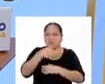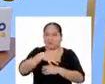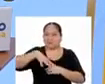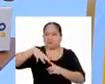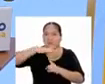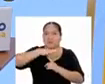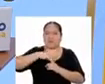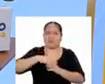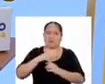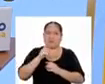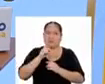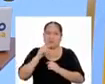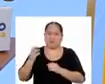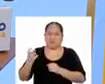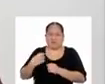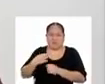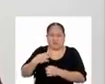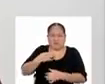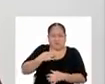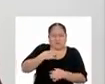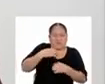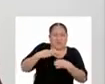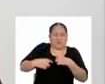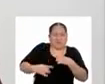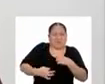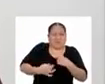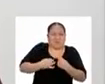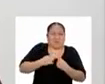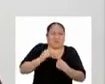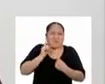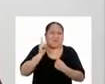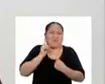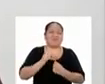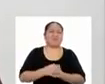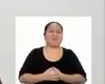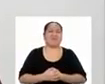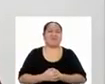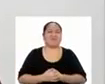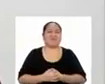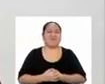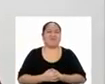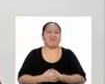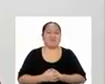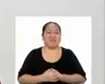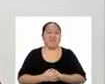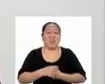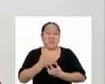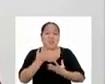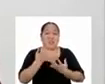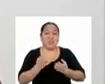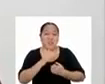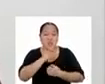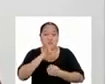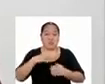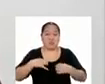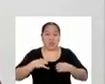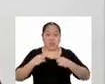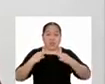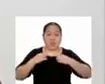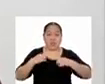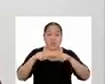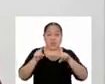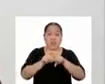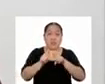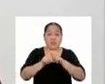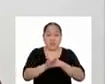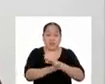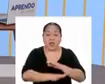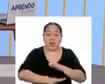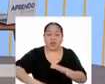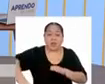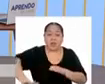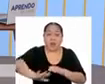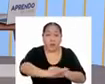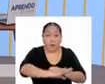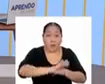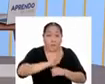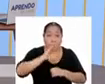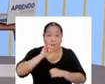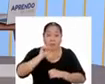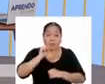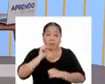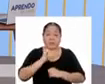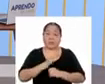tener insectos muy cerca. Ya veo. Entonces, ¿quieres usar la misma tela para poder cubrir el piso?